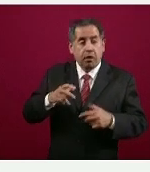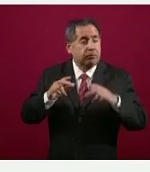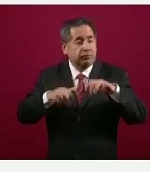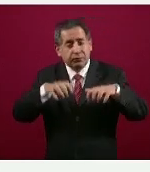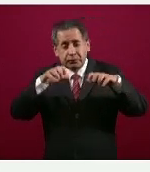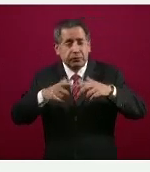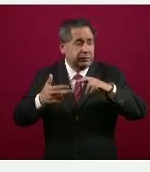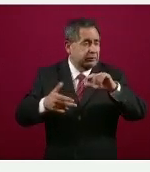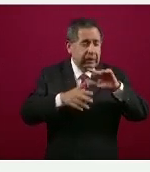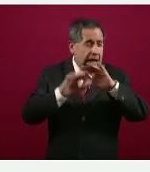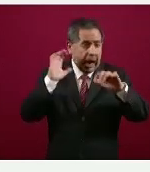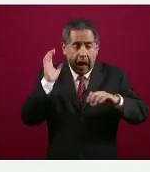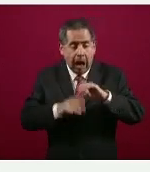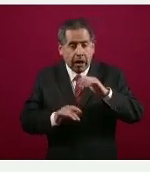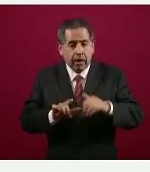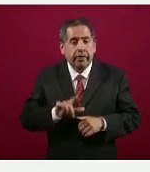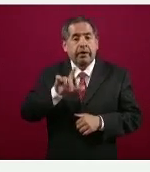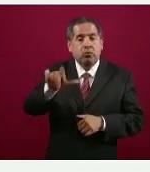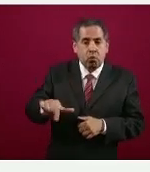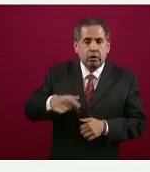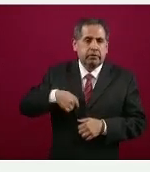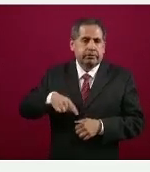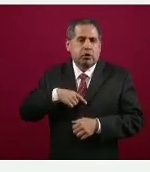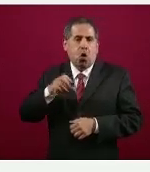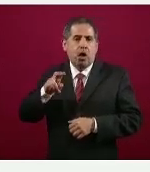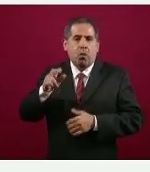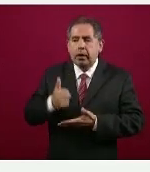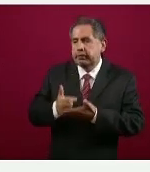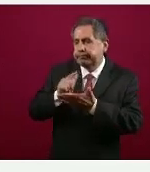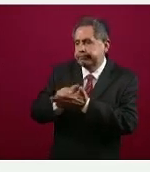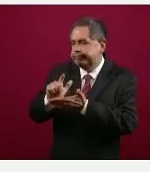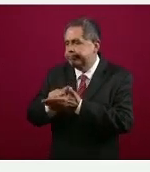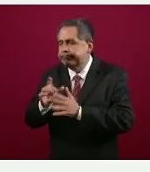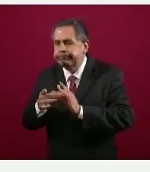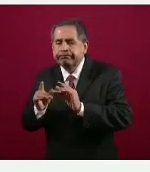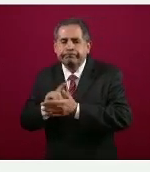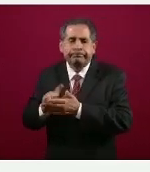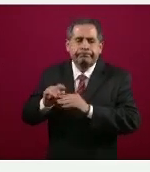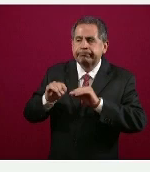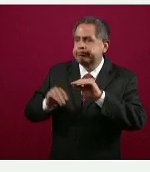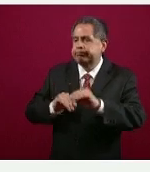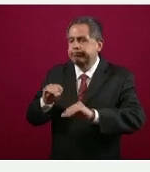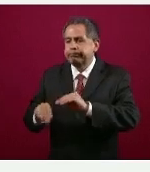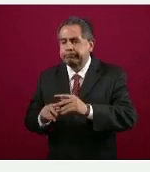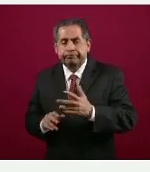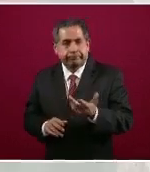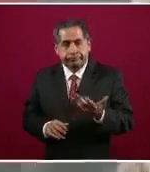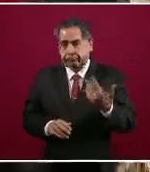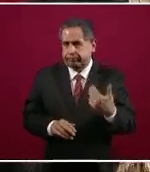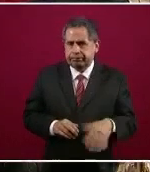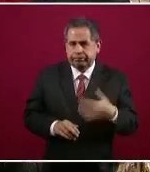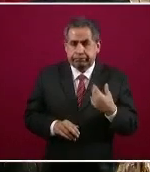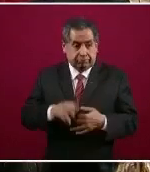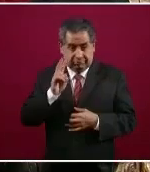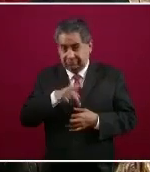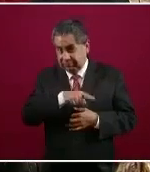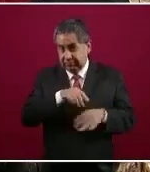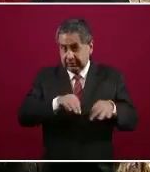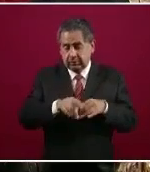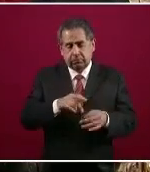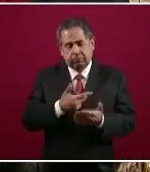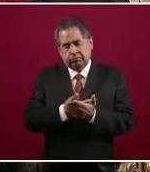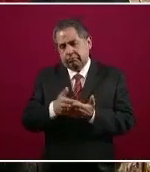veces, pues también yo digo que muchas veces no sale ese trabajo de la CONAGUA, son unos de veras héroes las personas que trabajan